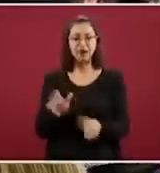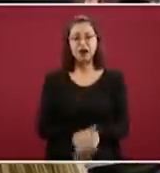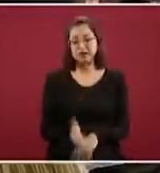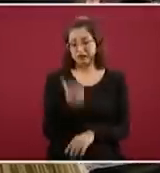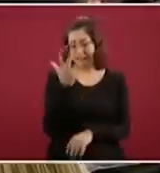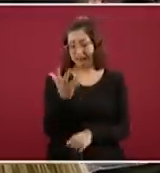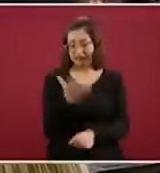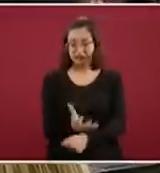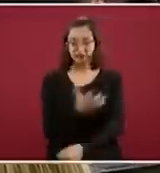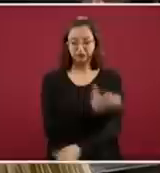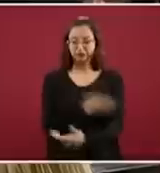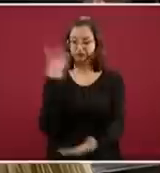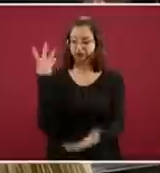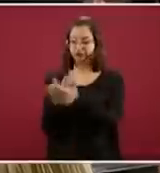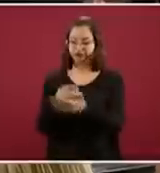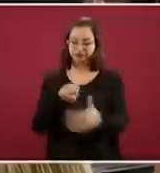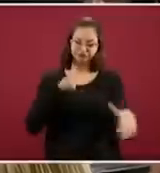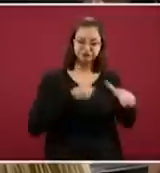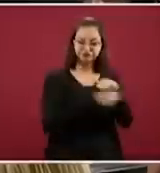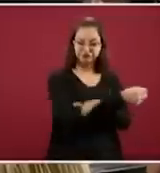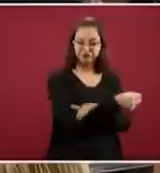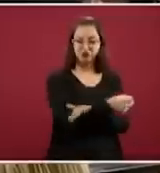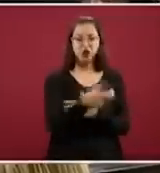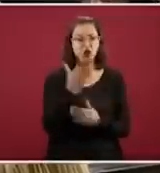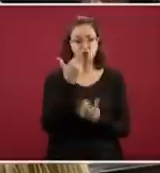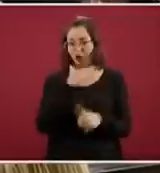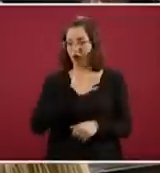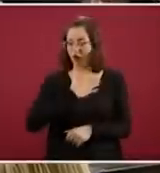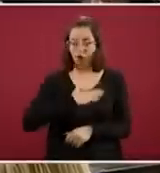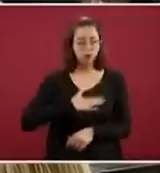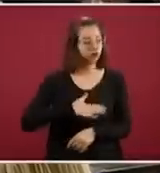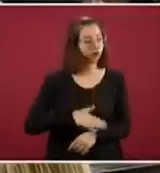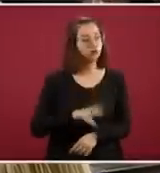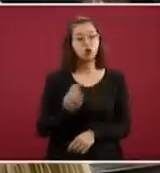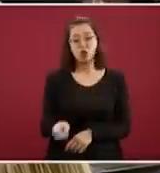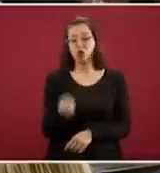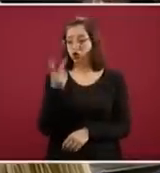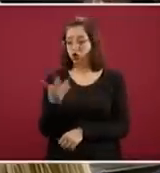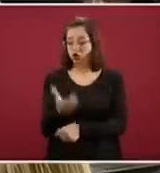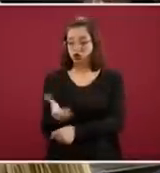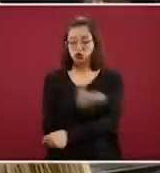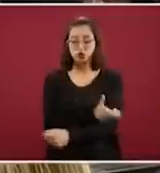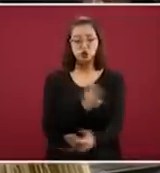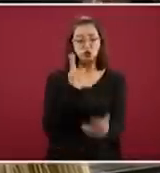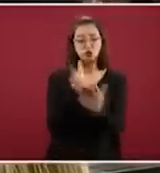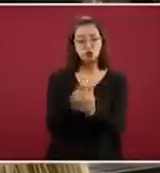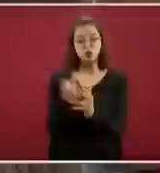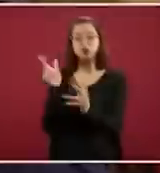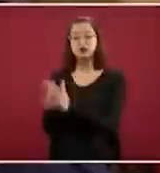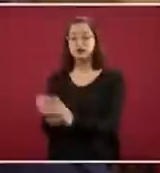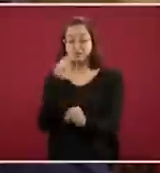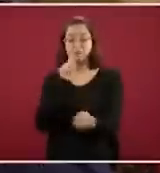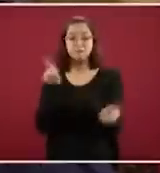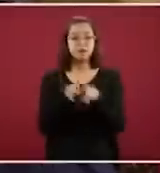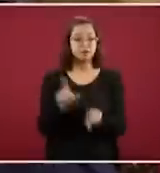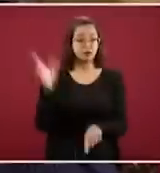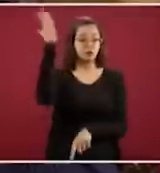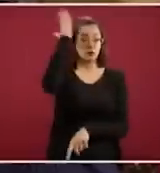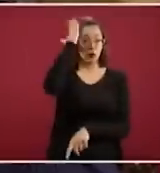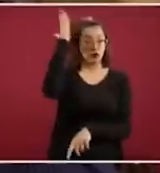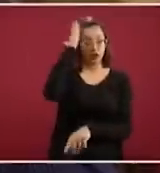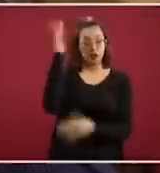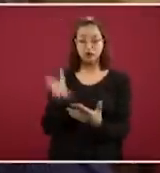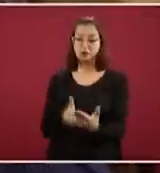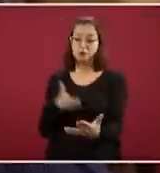compañeros, mataron a dos compañeros, a dirigente del pueblo Nasabi.